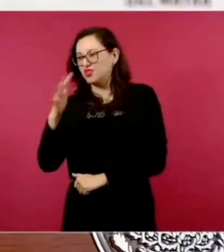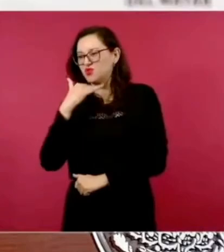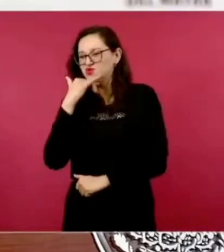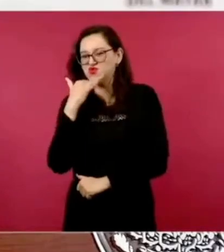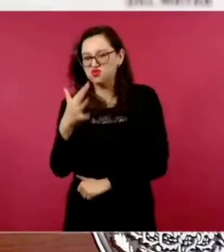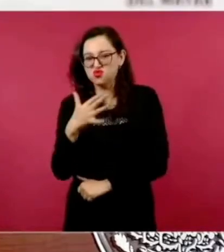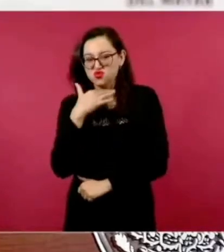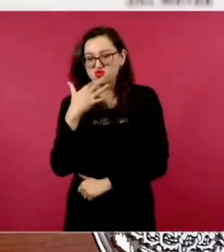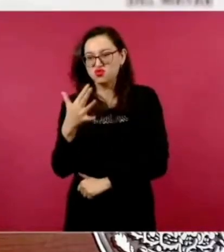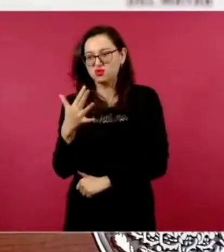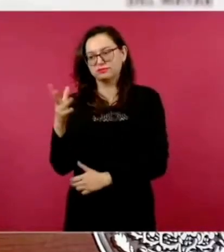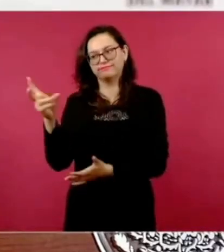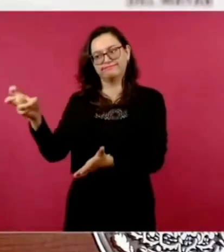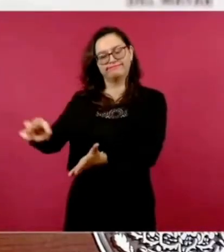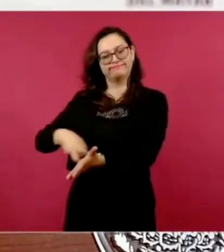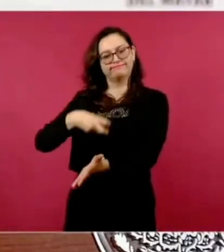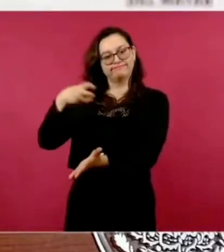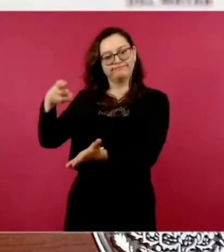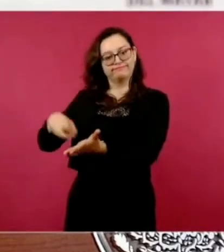el Poder Judicial.